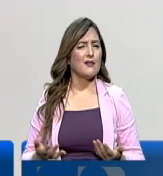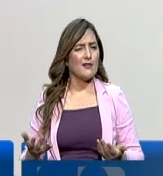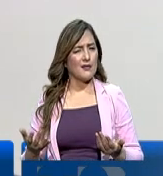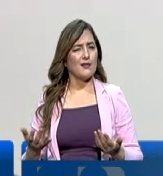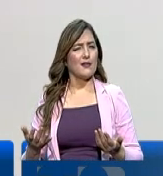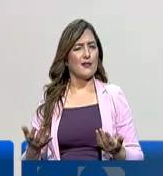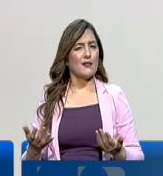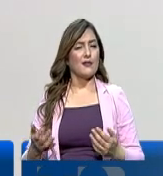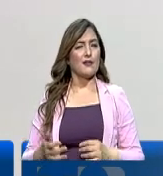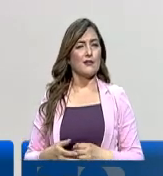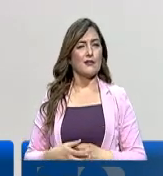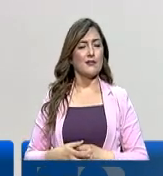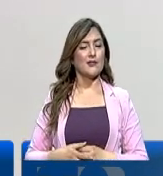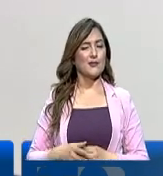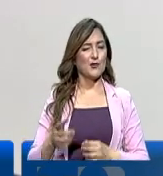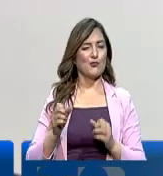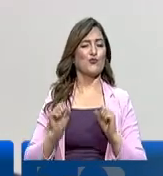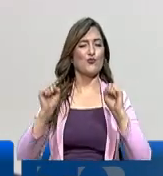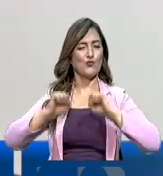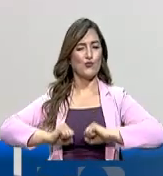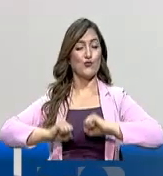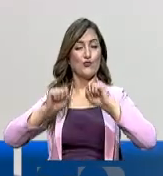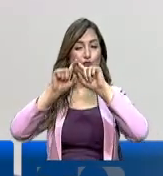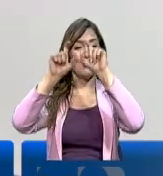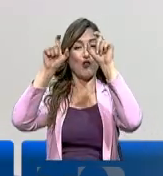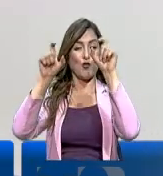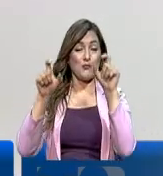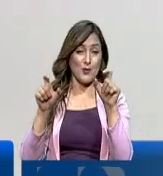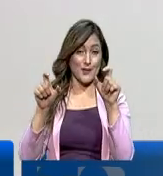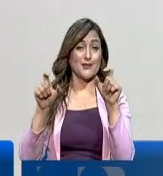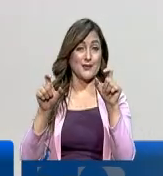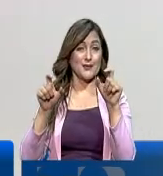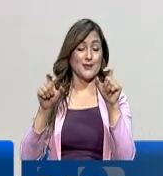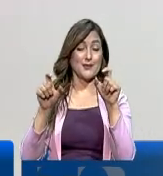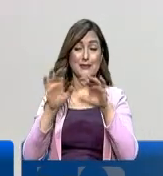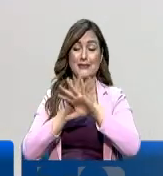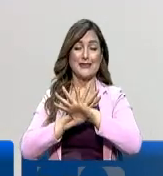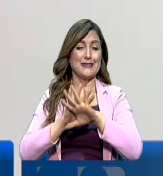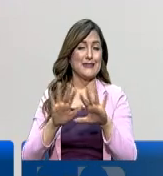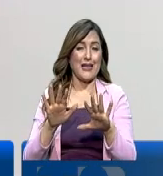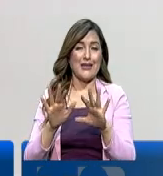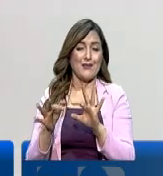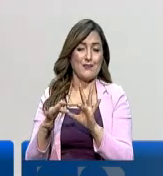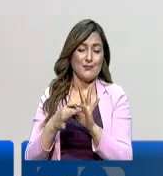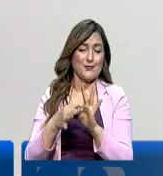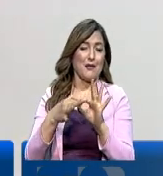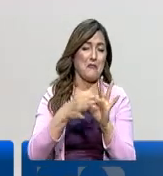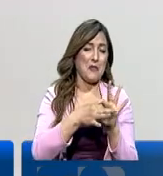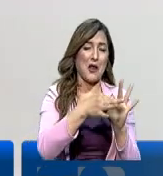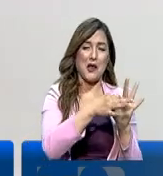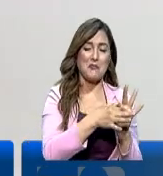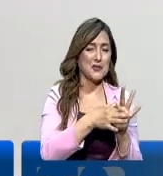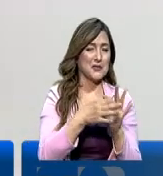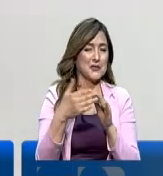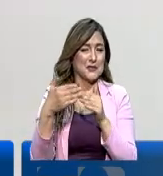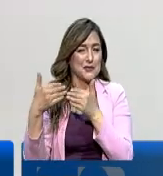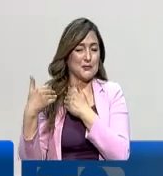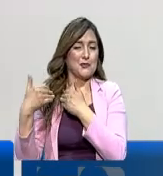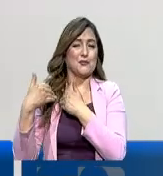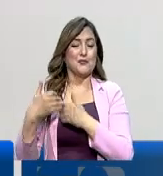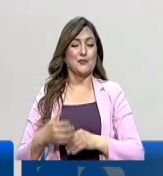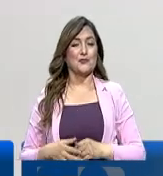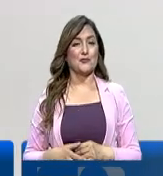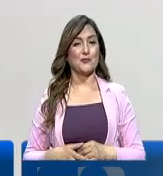abrir la posibilidad de que empresas que no tienen ningún tipo de vinculación ningún tipo de responsabilidad